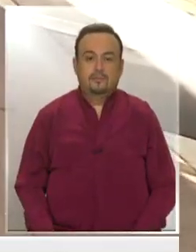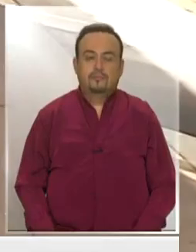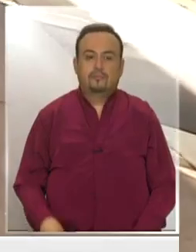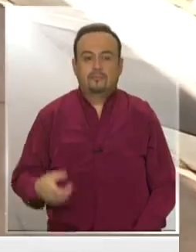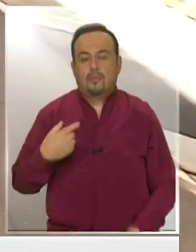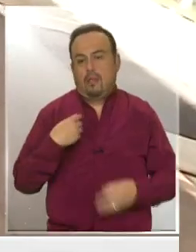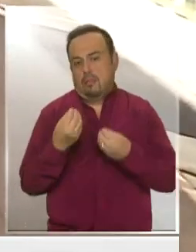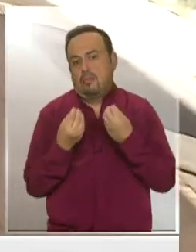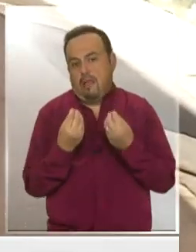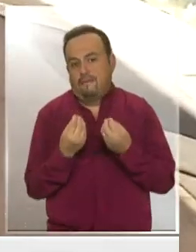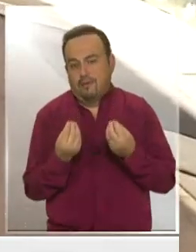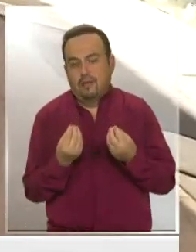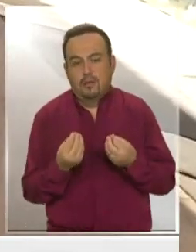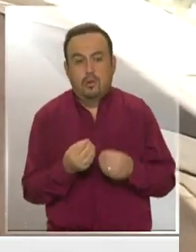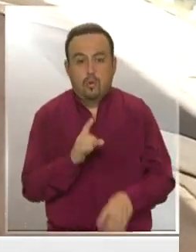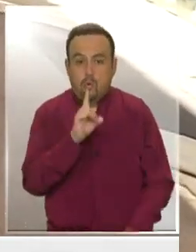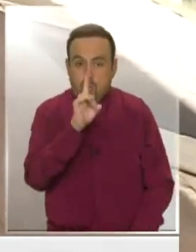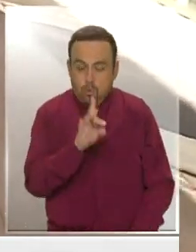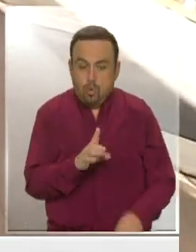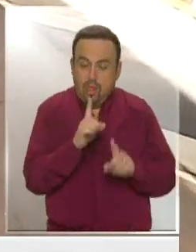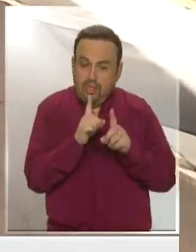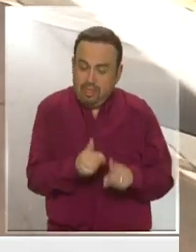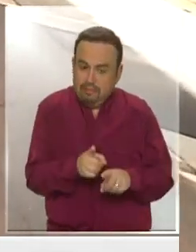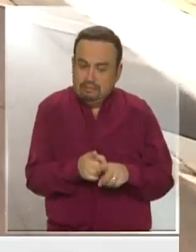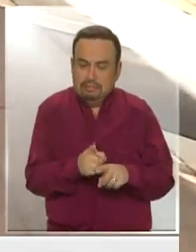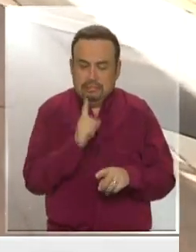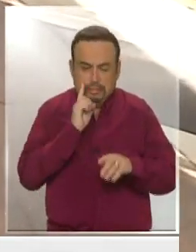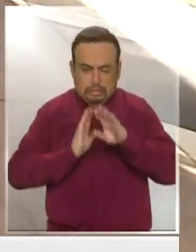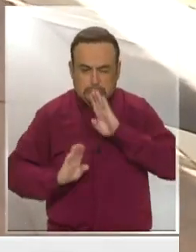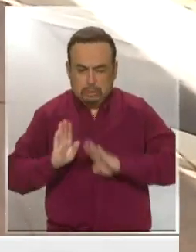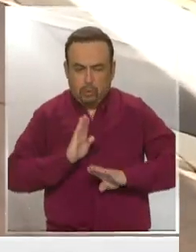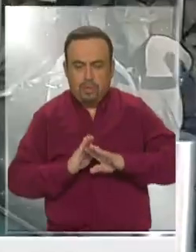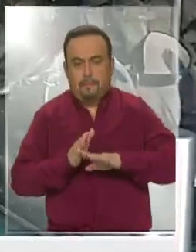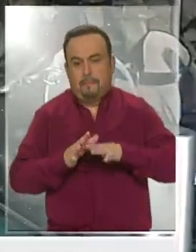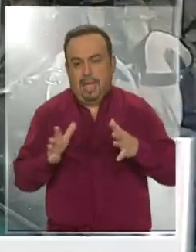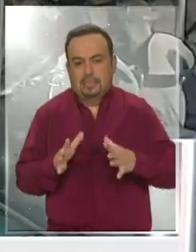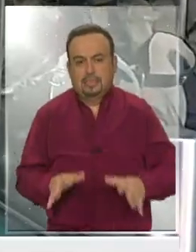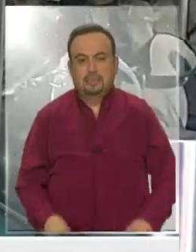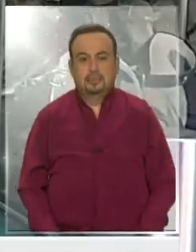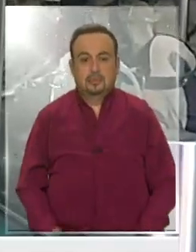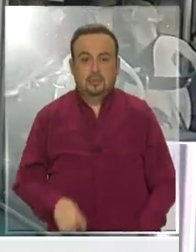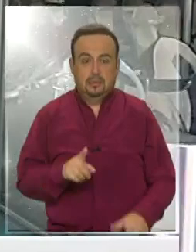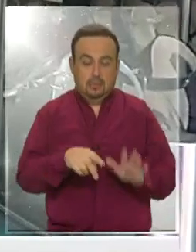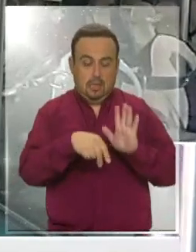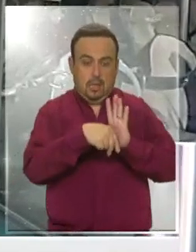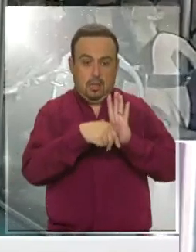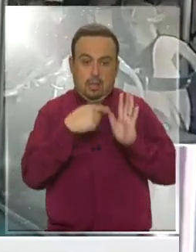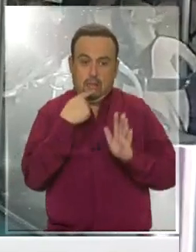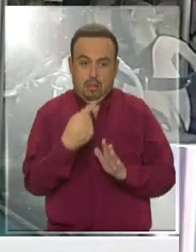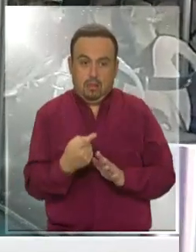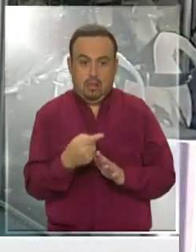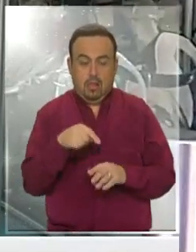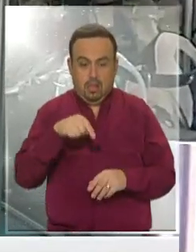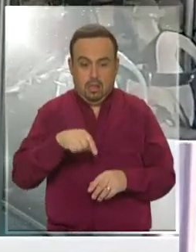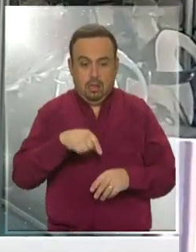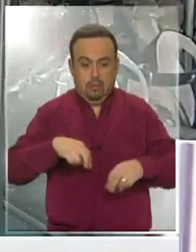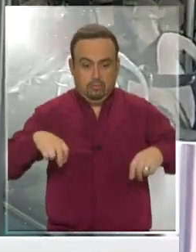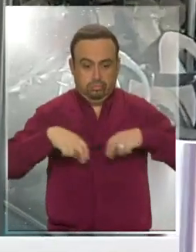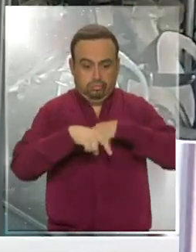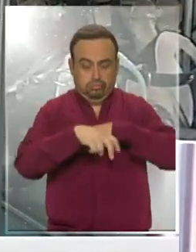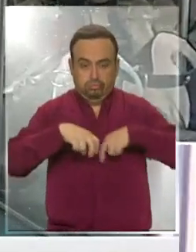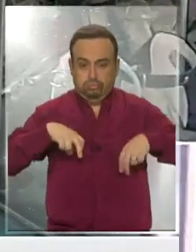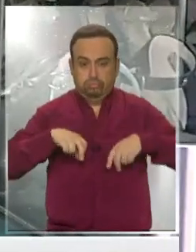está bien, lo único que hay que tener precaución nomás de cuidarse nomás. Sí, la normativa que establece el Paseo Santa Filomena, bueno, aparte